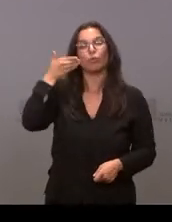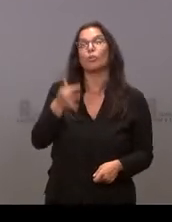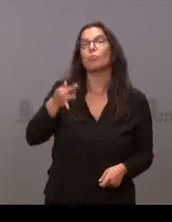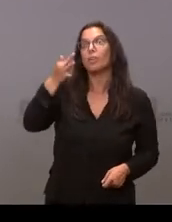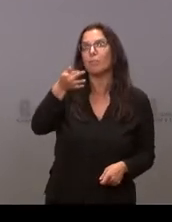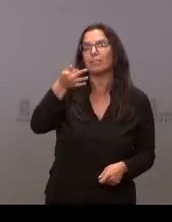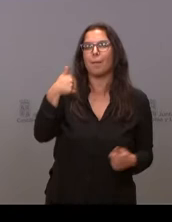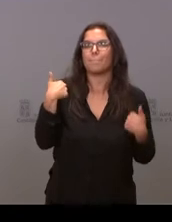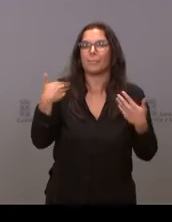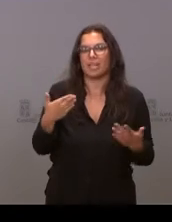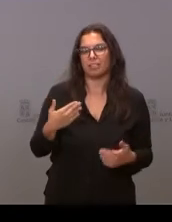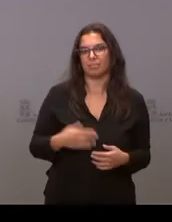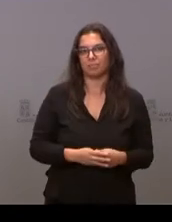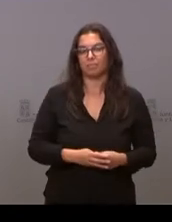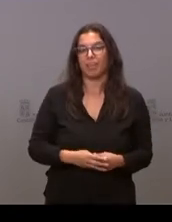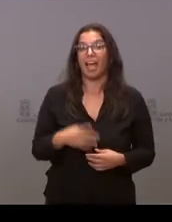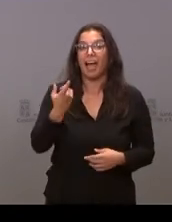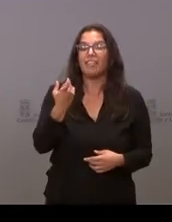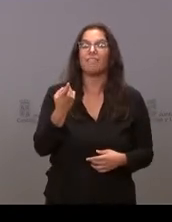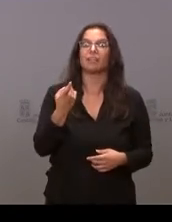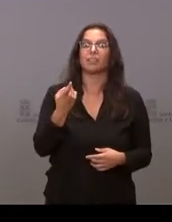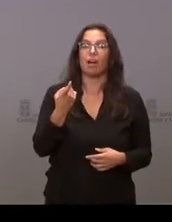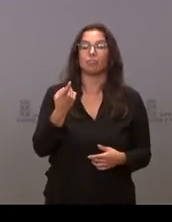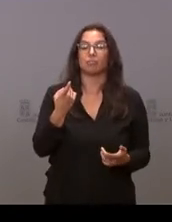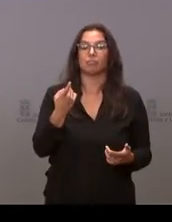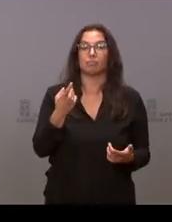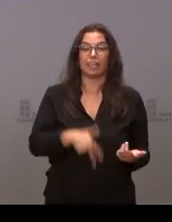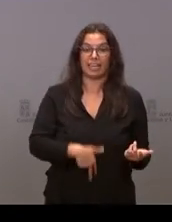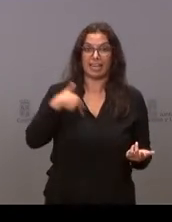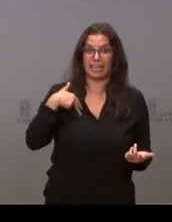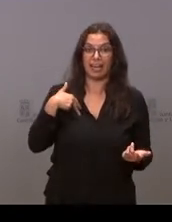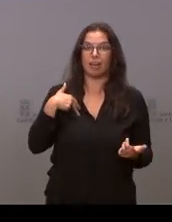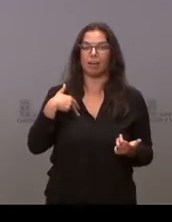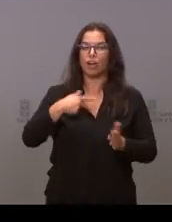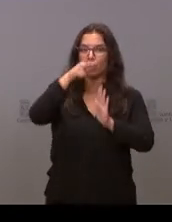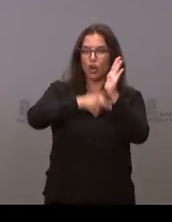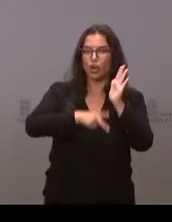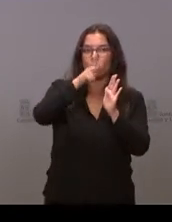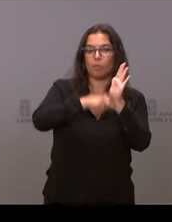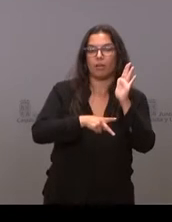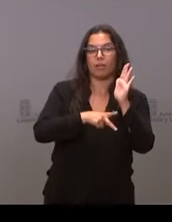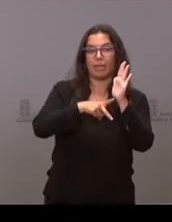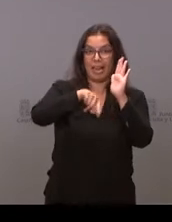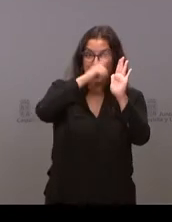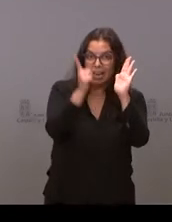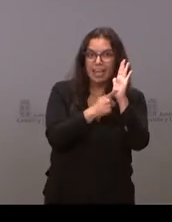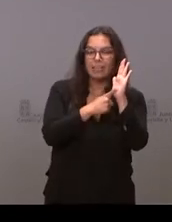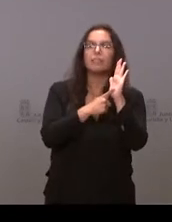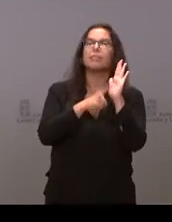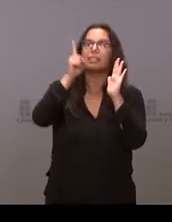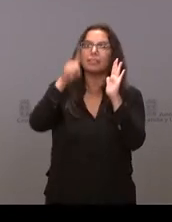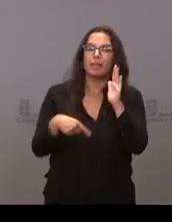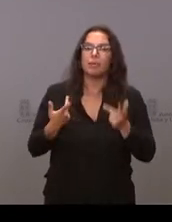falta más que el conjunto, y en este caso, de la norma, de la regulación, permita también a cada uno